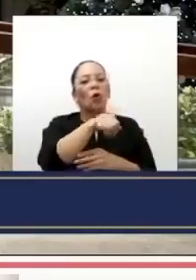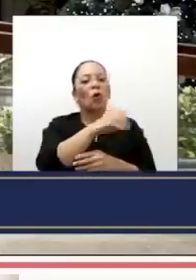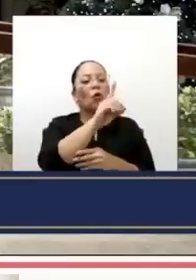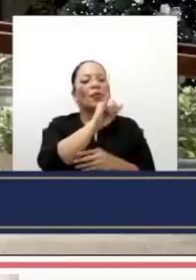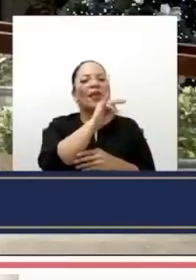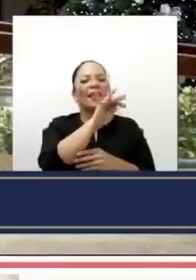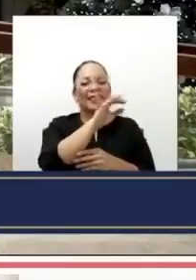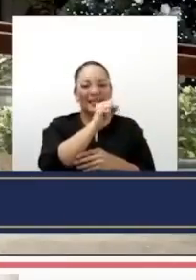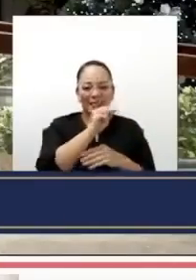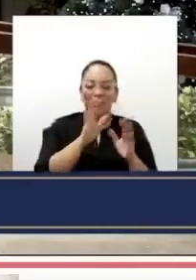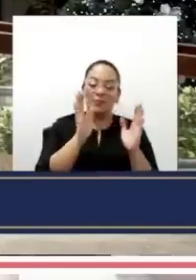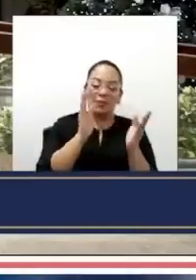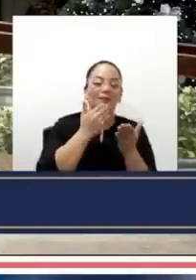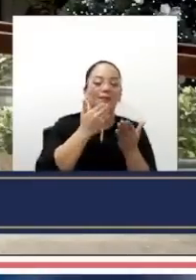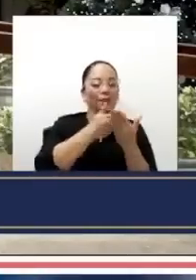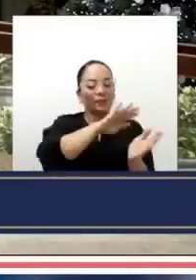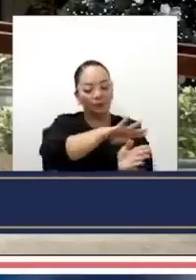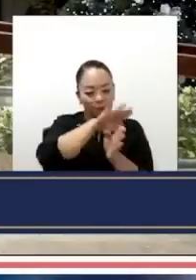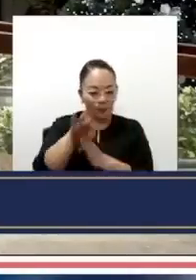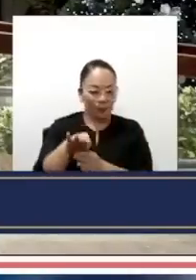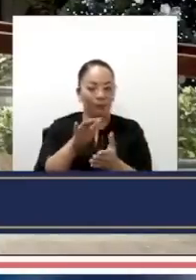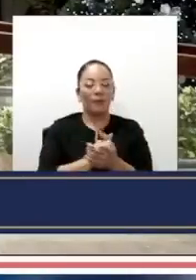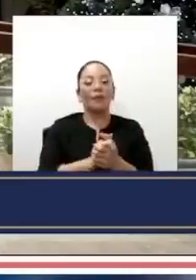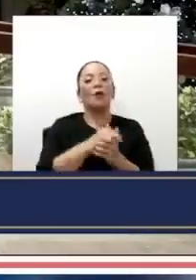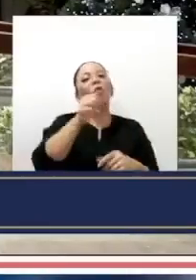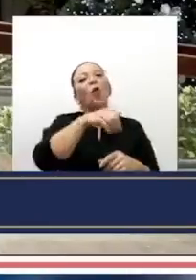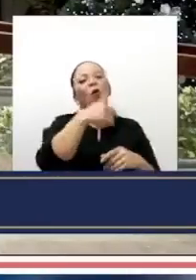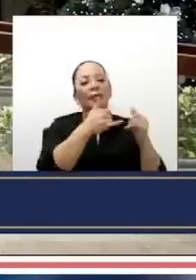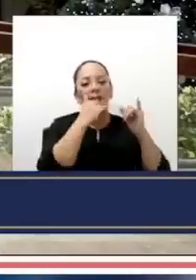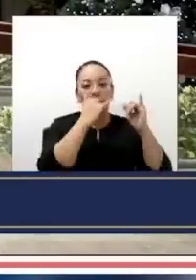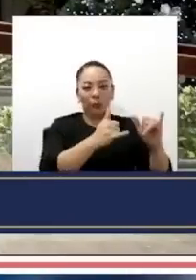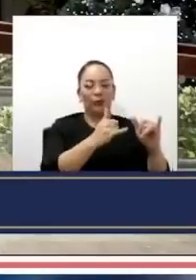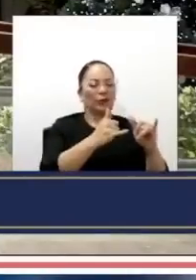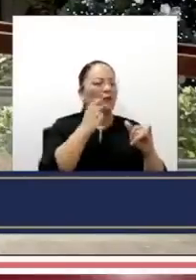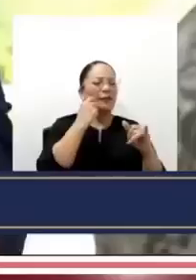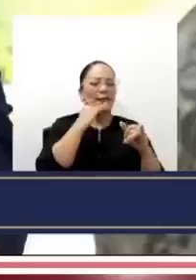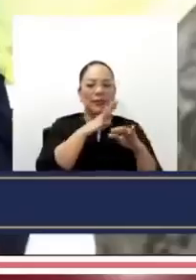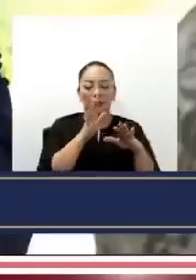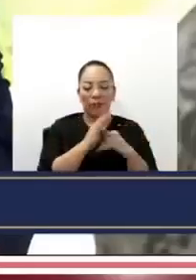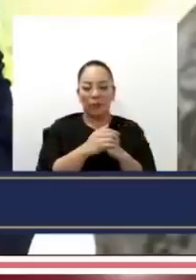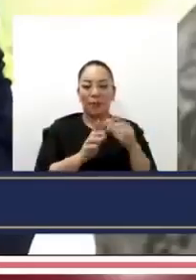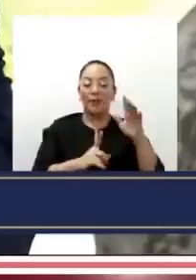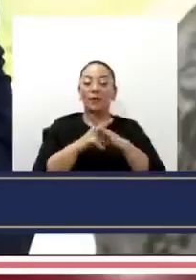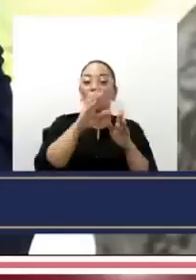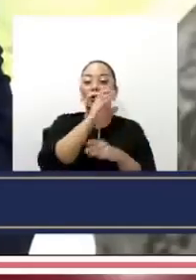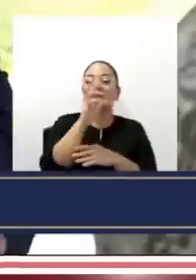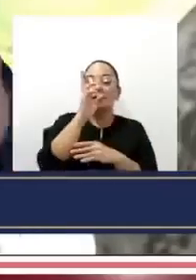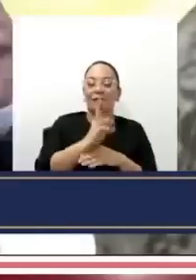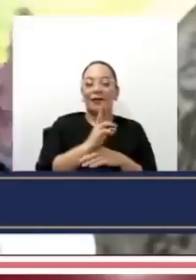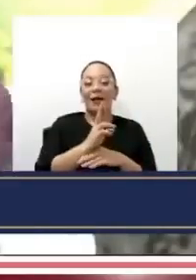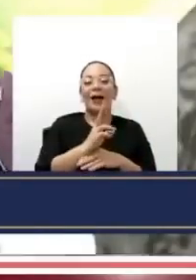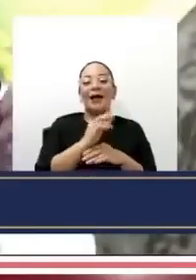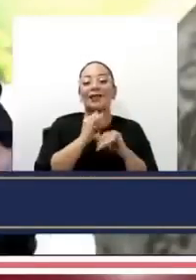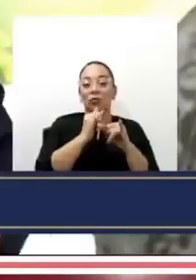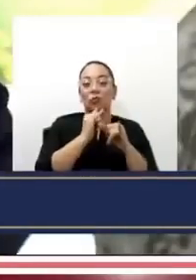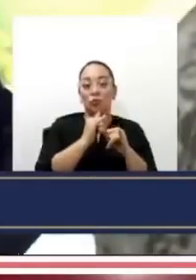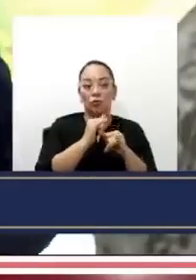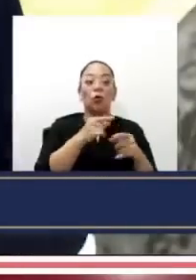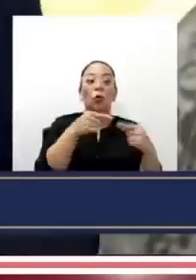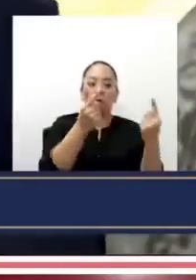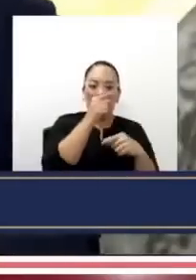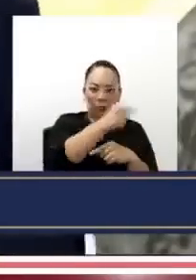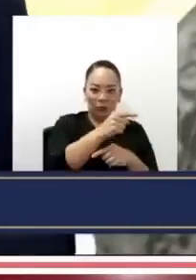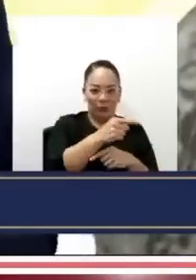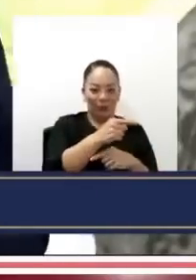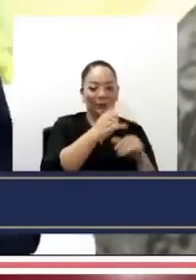jodientes, exactamente. El siguiente es una cosa extrañísima. Apareció Costa Rica denunciándolo a usted